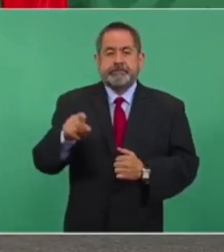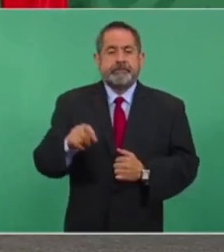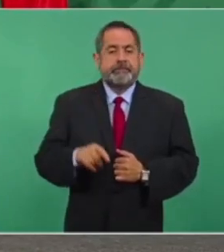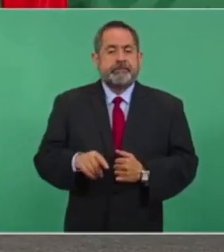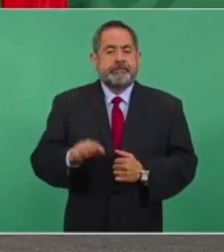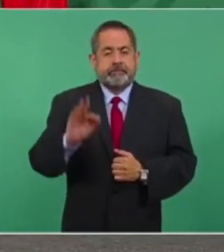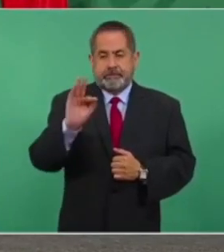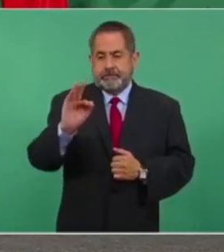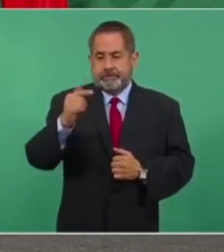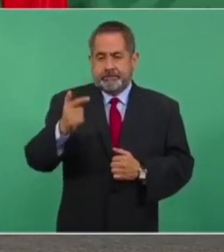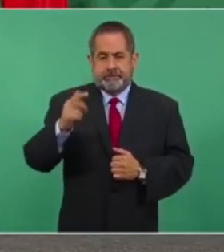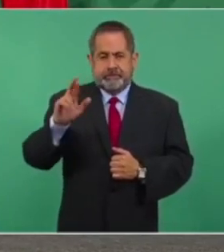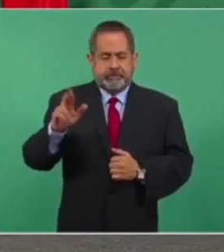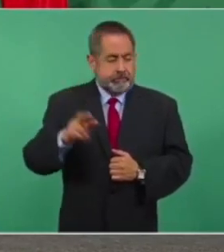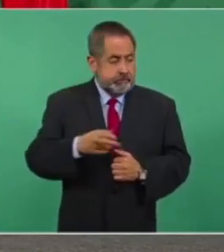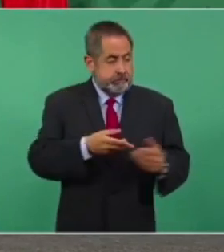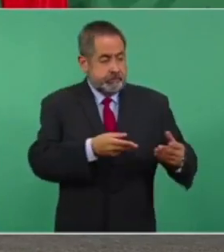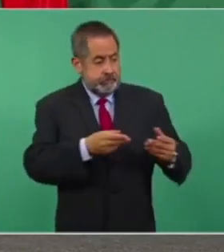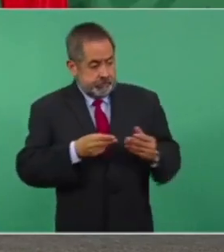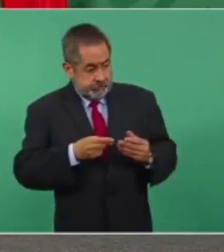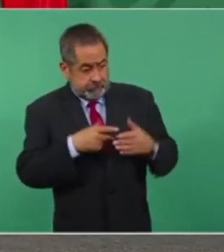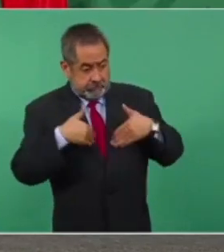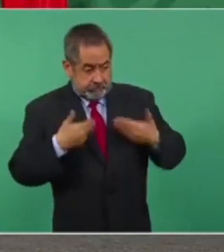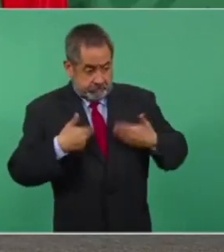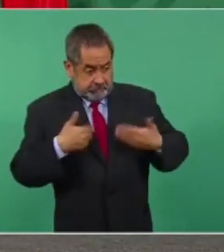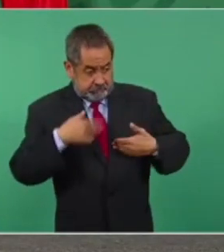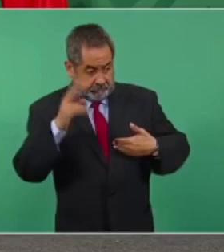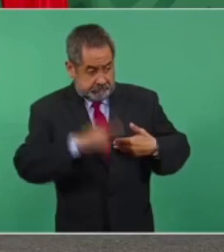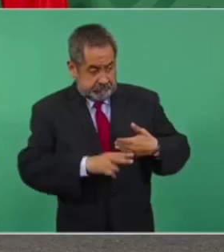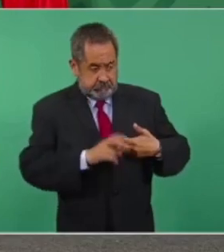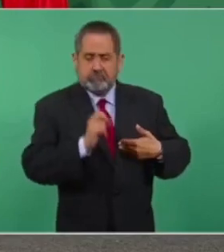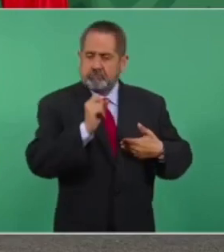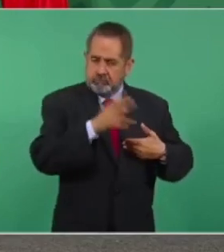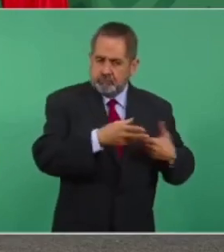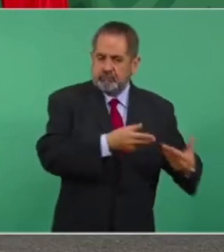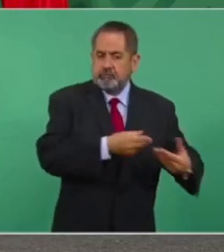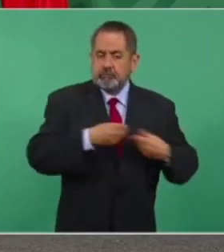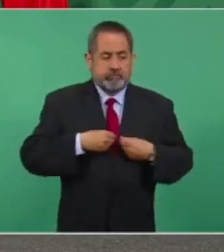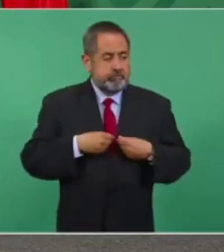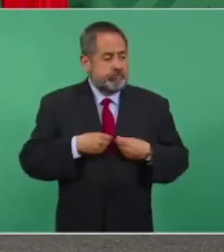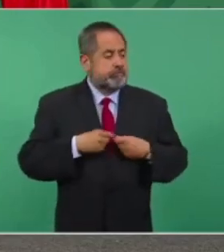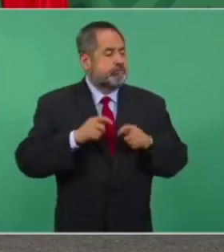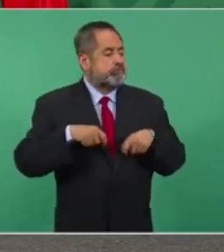lo acepta como testigo